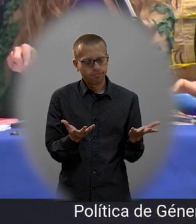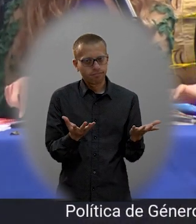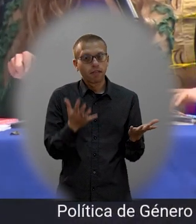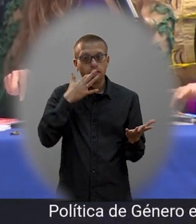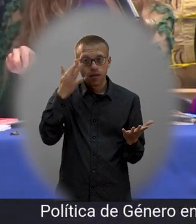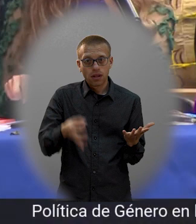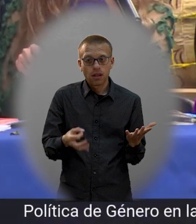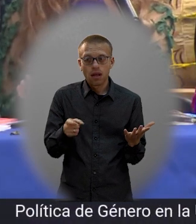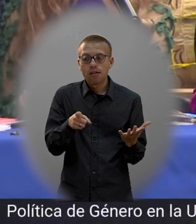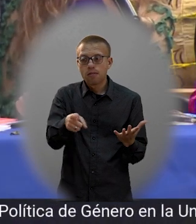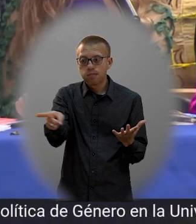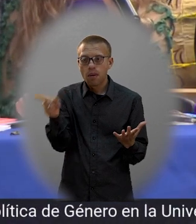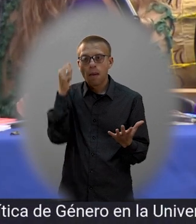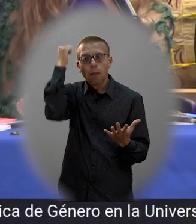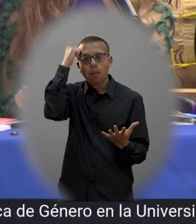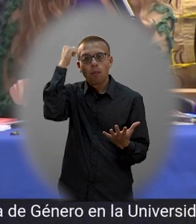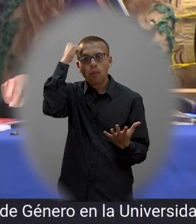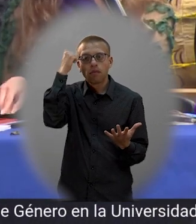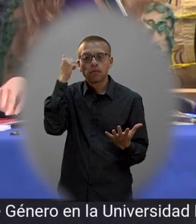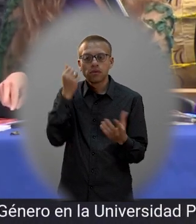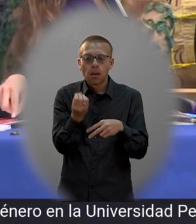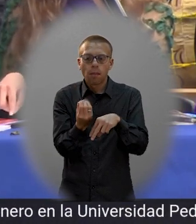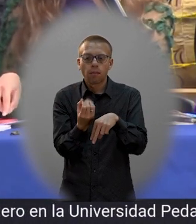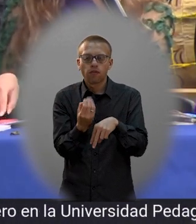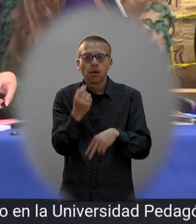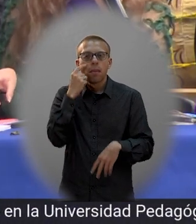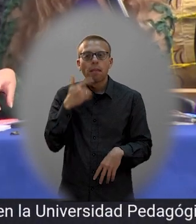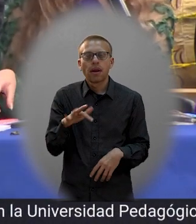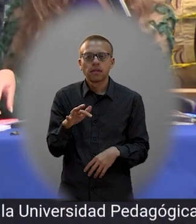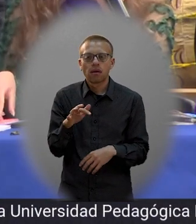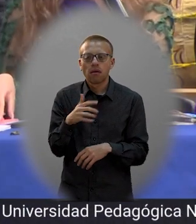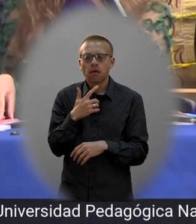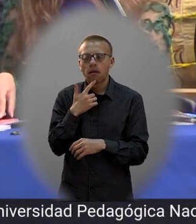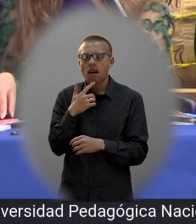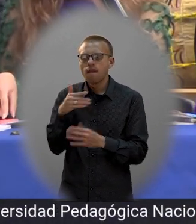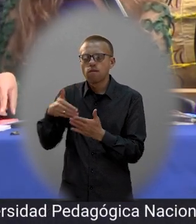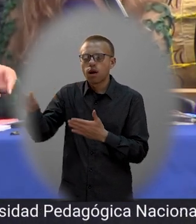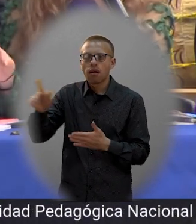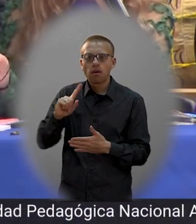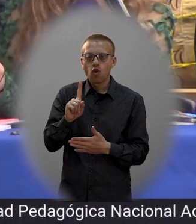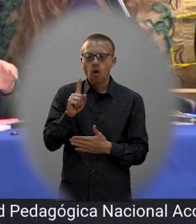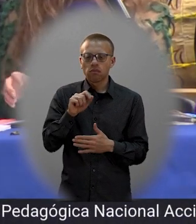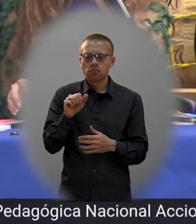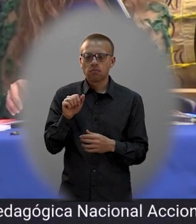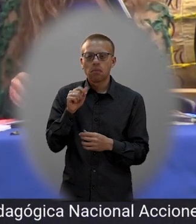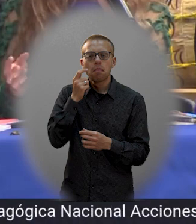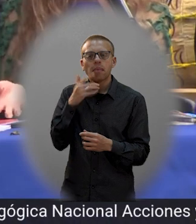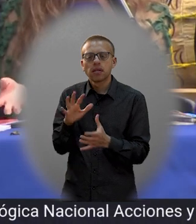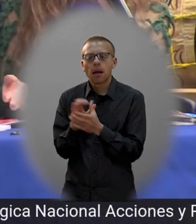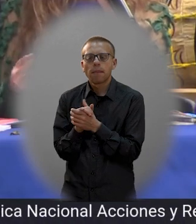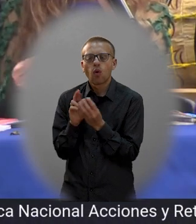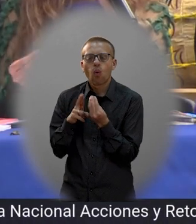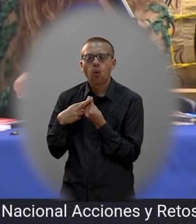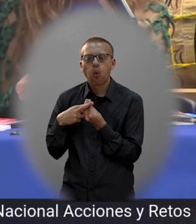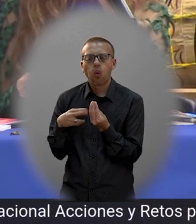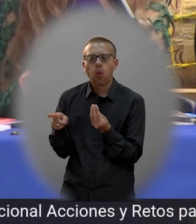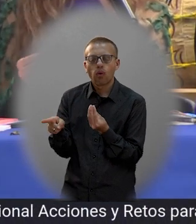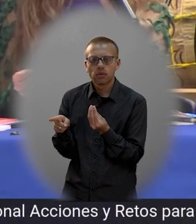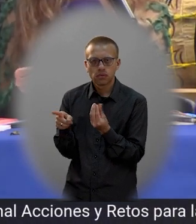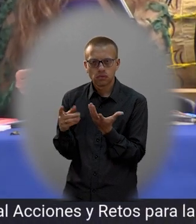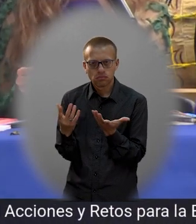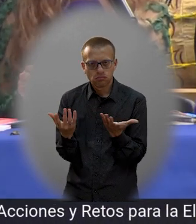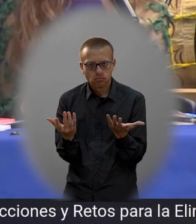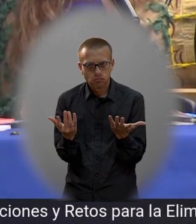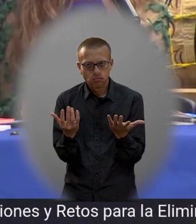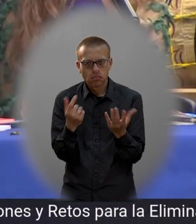los profesores, que son vacas sagradas, que son amigos de él o la vicerrectora académica, del de la oficina jurídica, y por eso la sanción